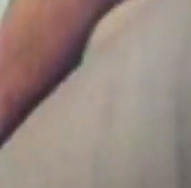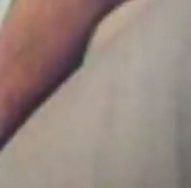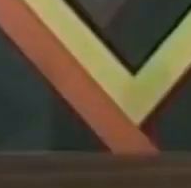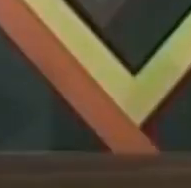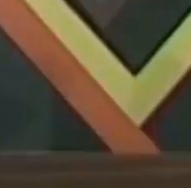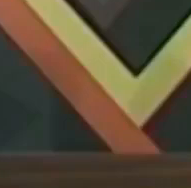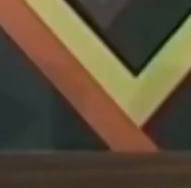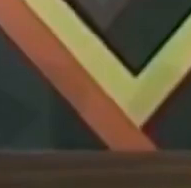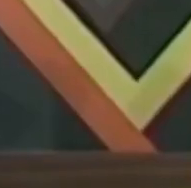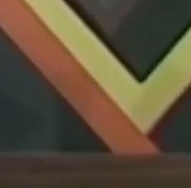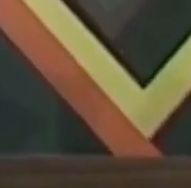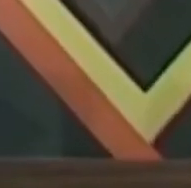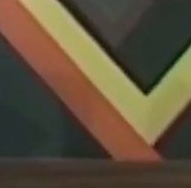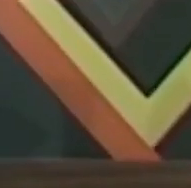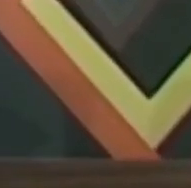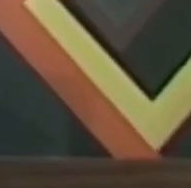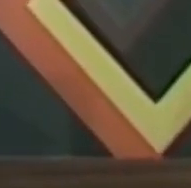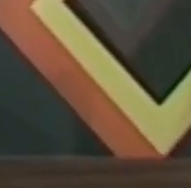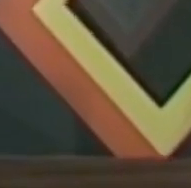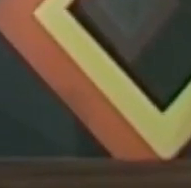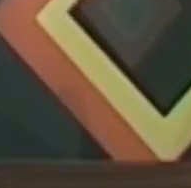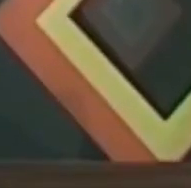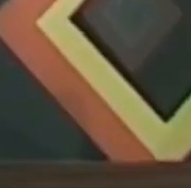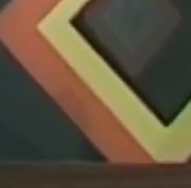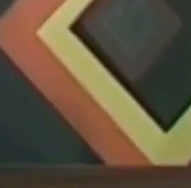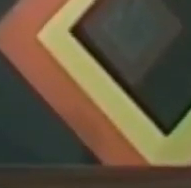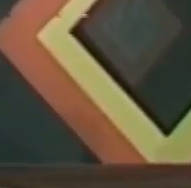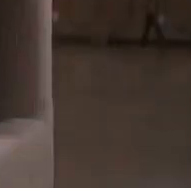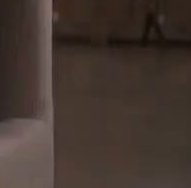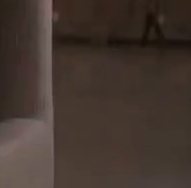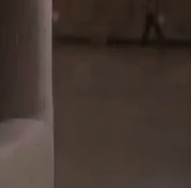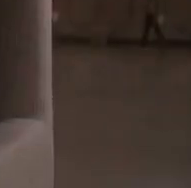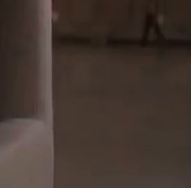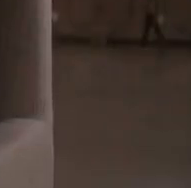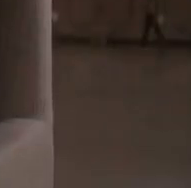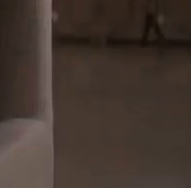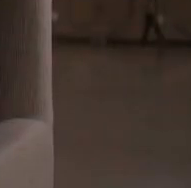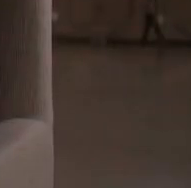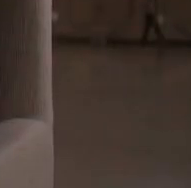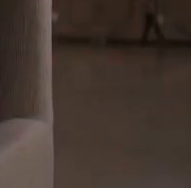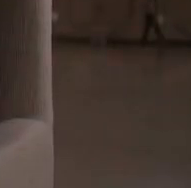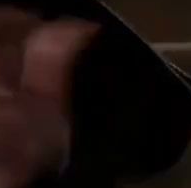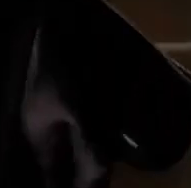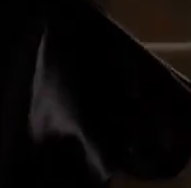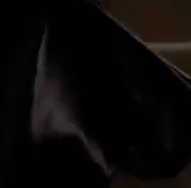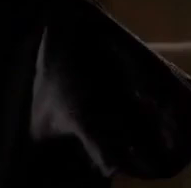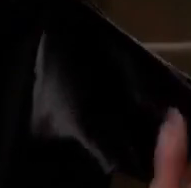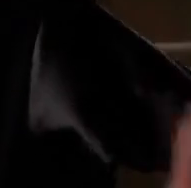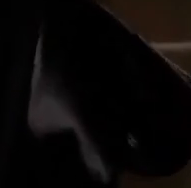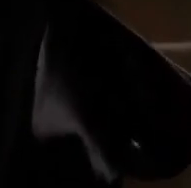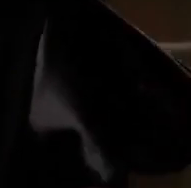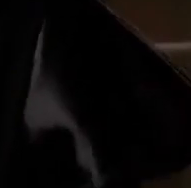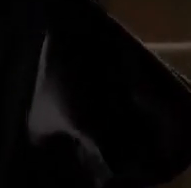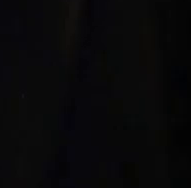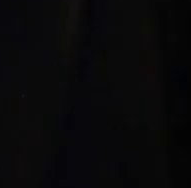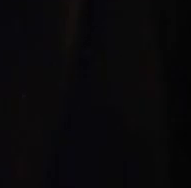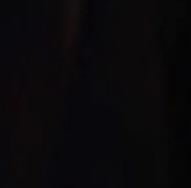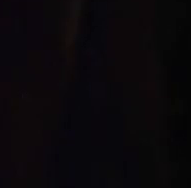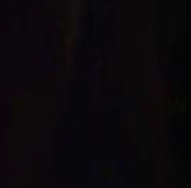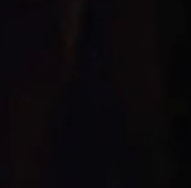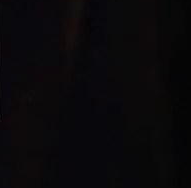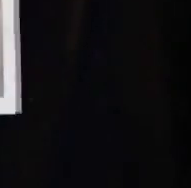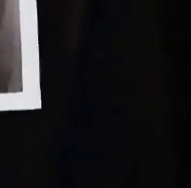hijo. Su legado no dejará nunca de latir. Escuchas tum, tum, tan, taran, tan, y ya sabes, Camilo